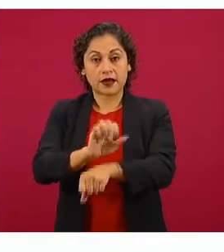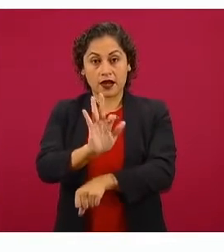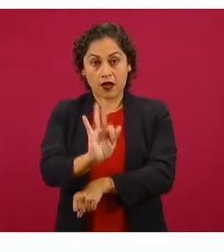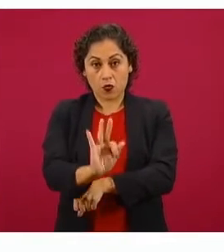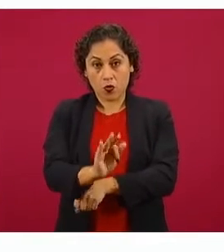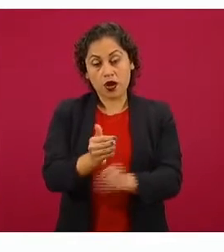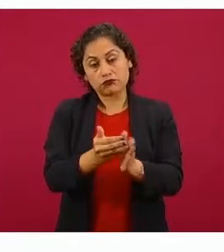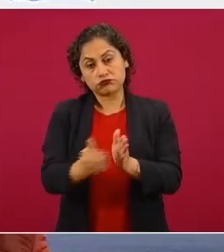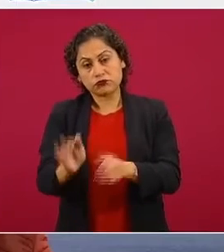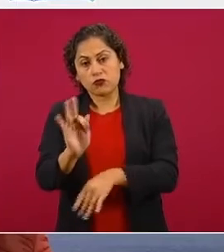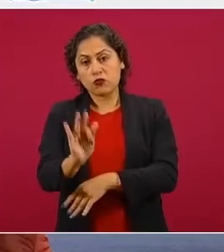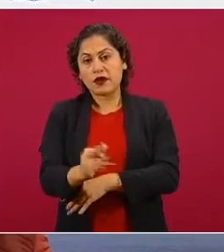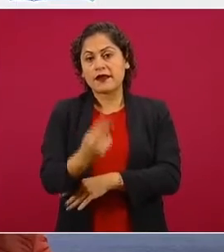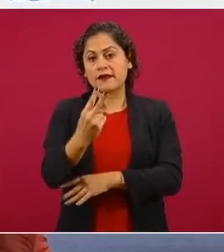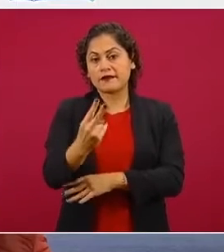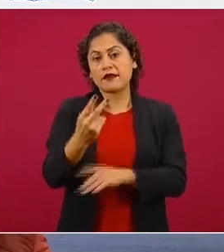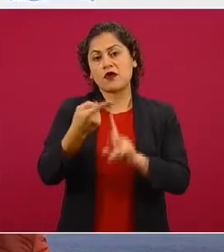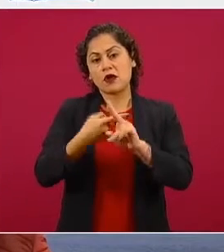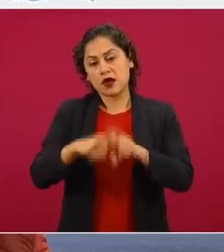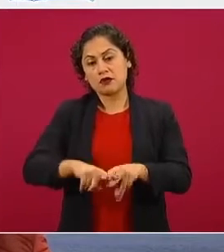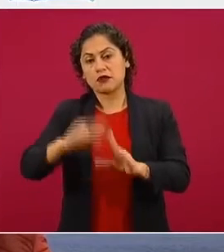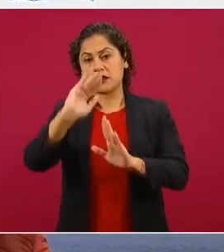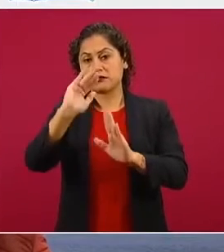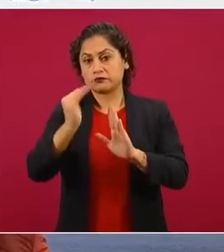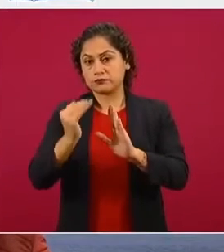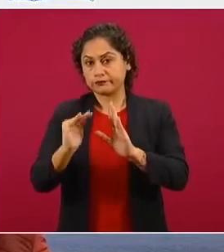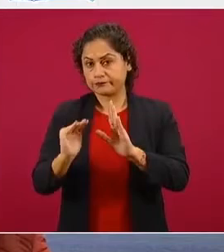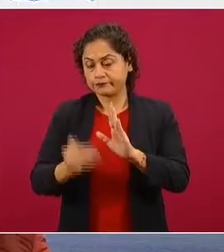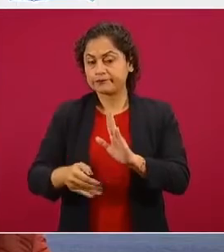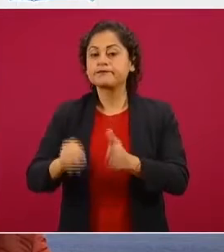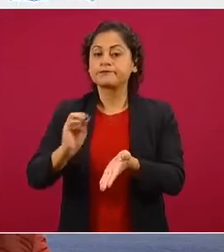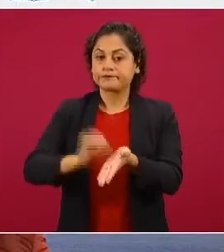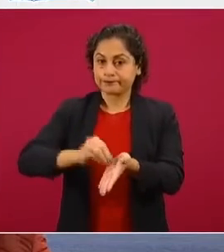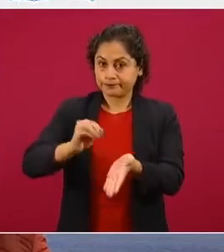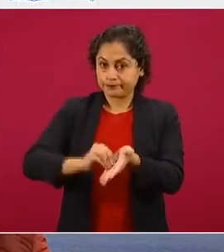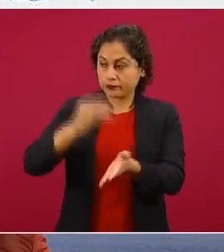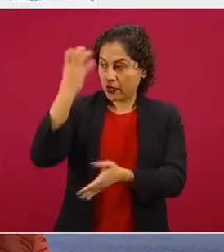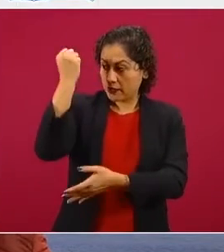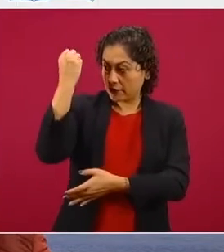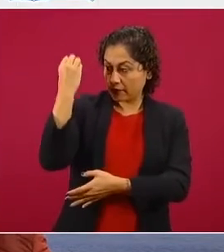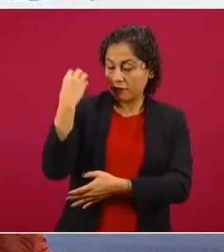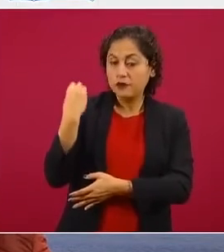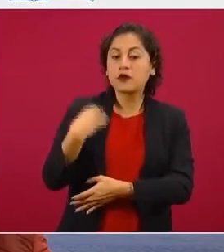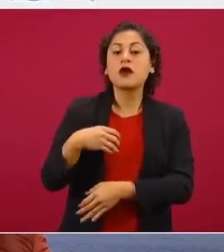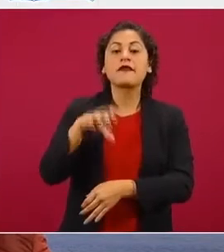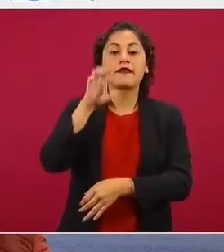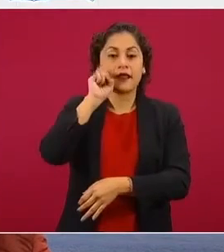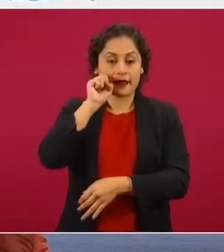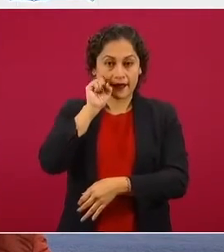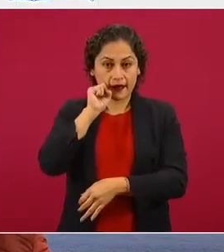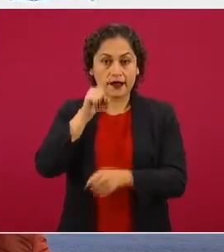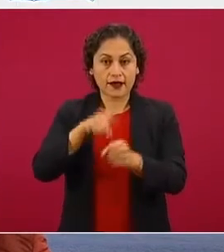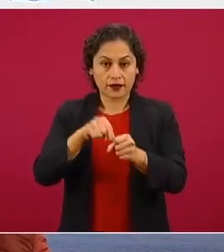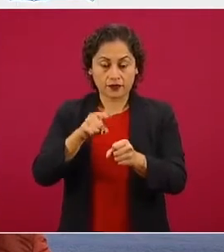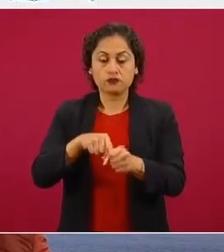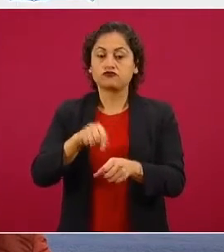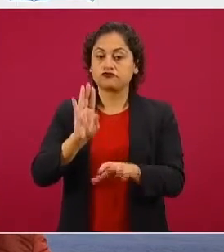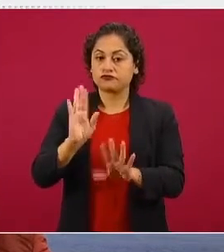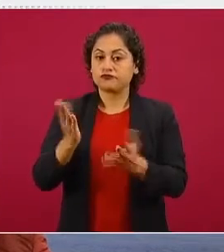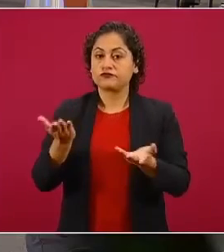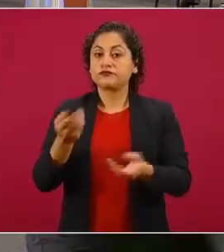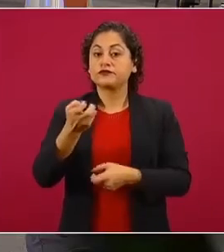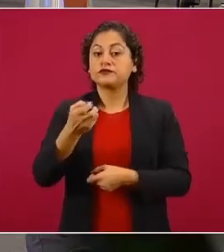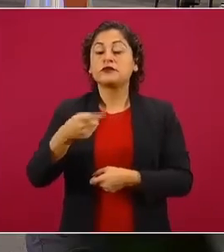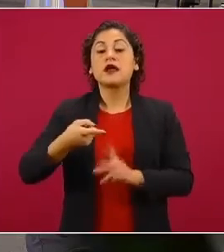la semana 42 tenemos reducción, aún está en semáforo naranja, empiezan a reducirse las defunciones,